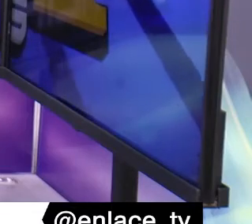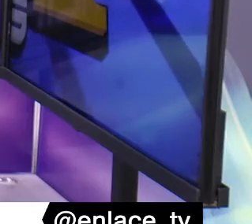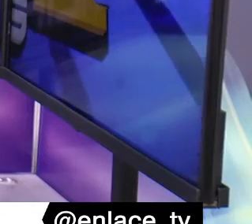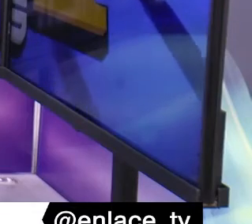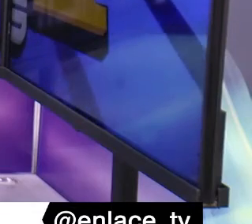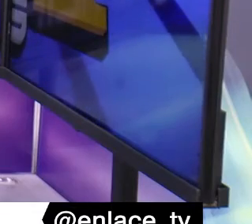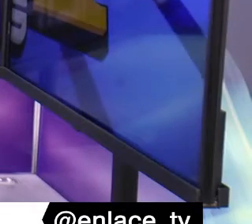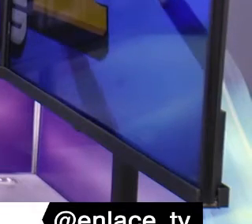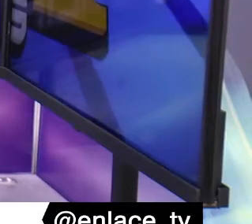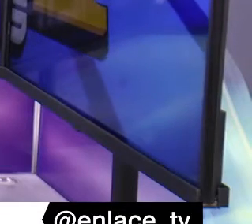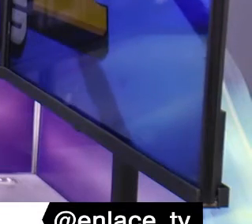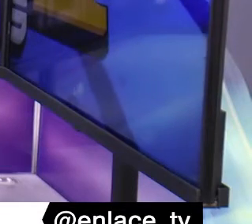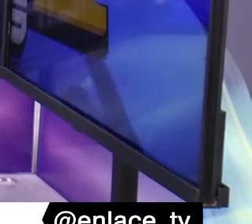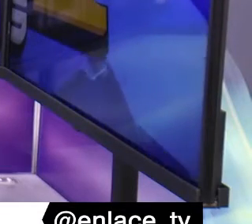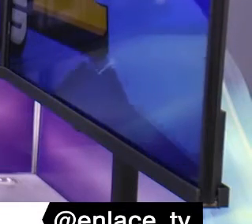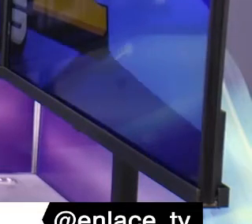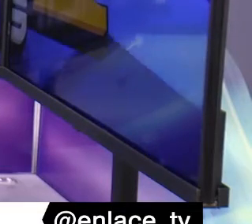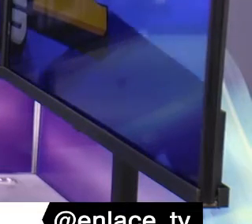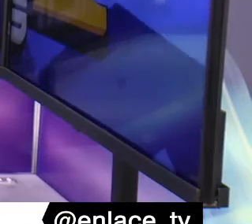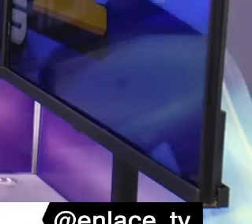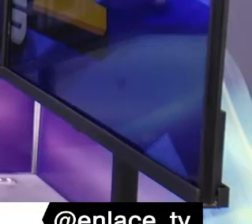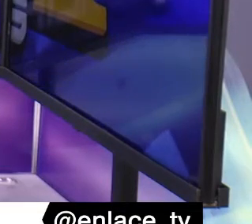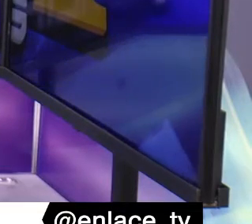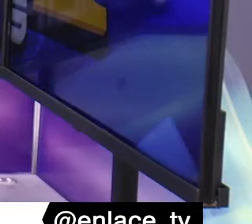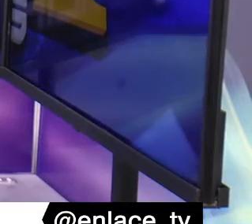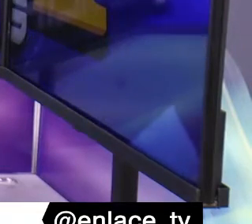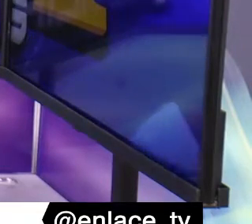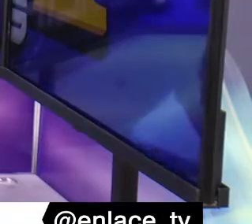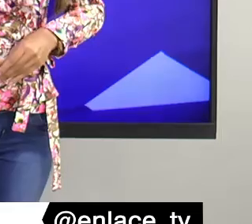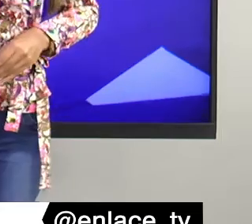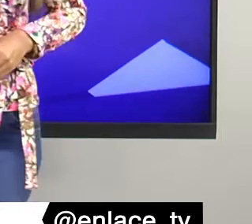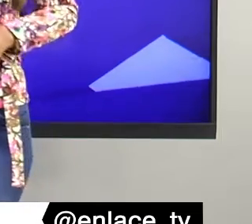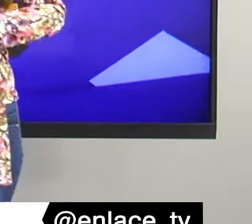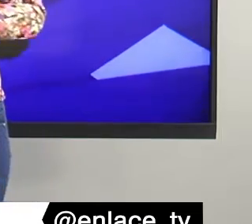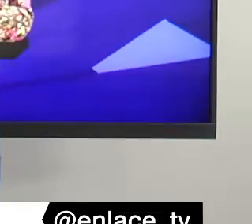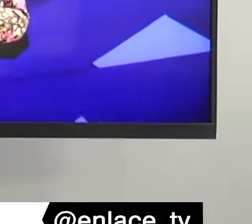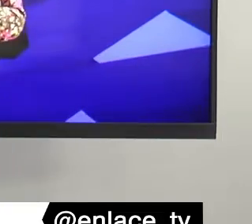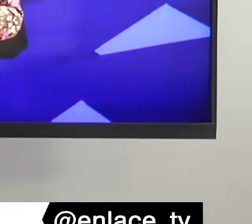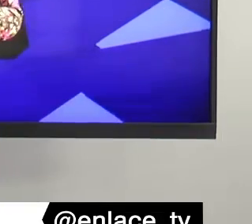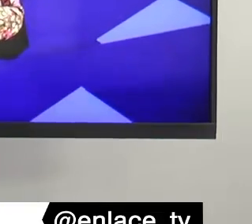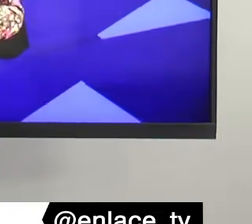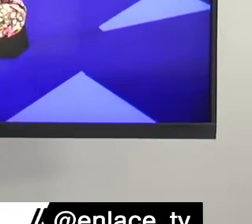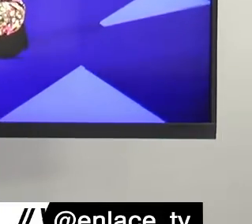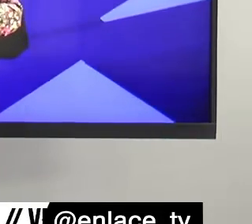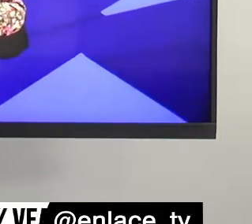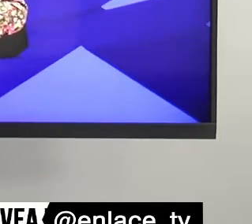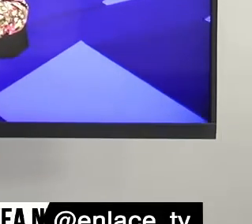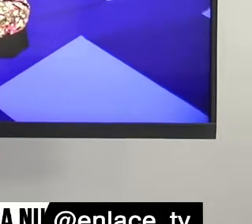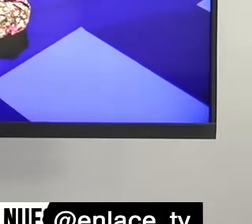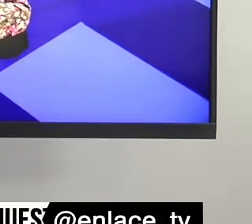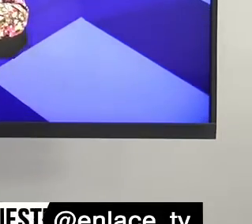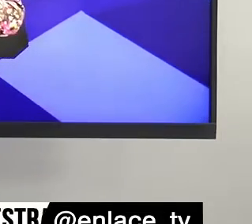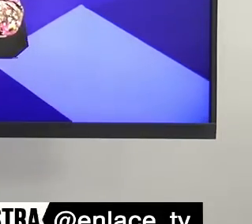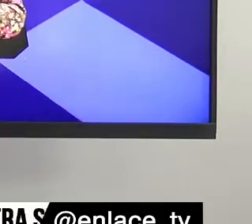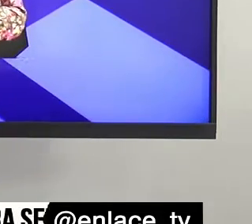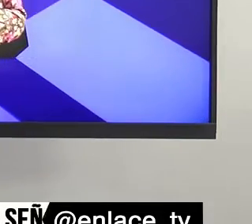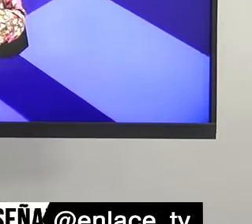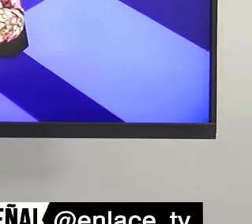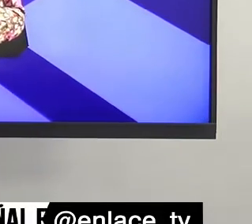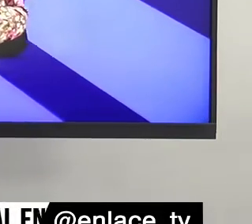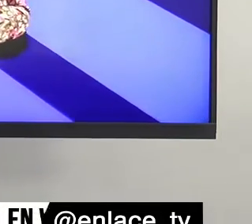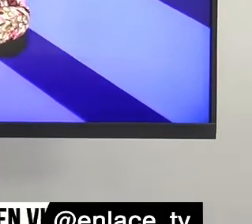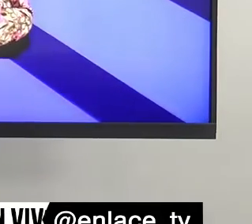www.enlacetelevisión.com. A continuación los invito para que conozcamos nuestros titulares. Tomó posesión el nuevo gerente de la empresa social del Estado